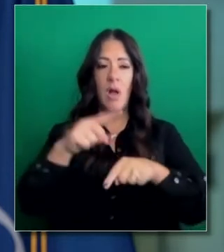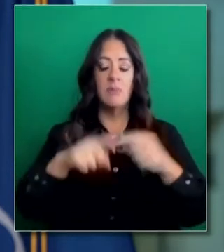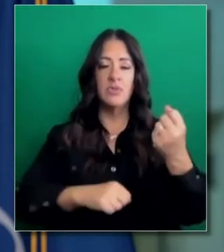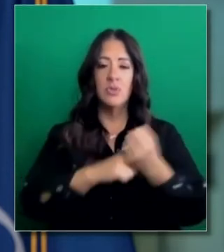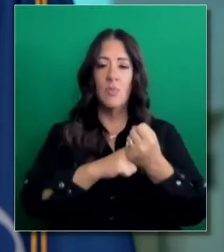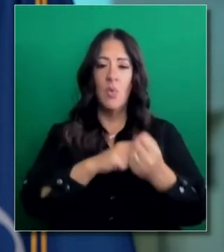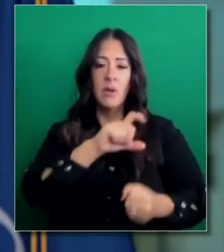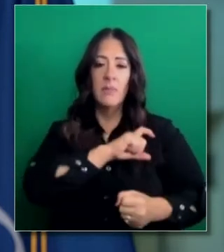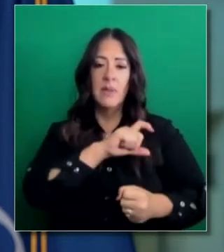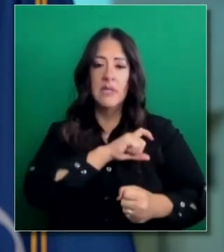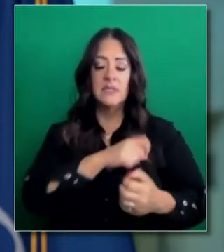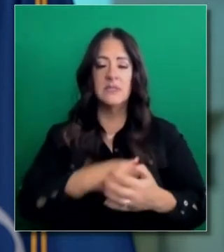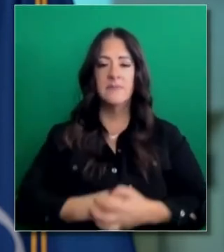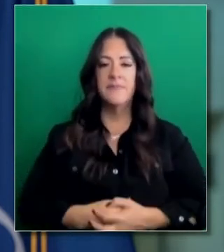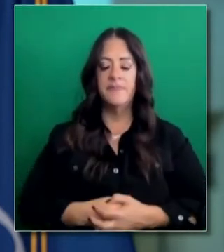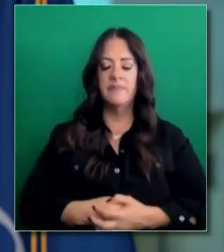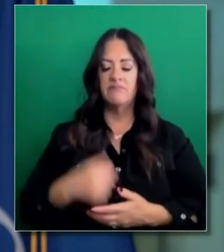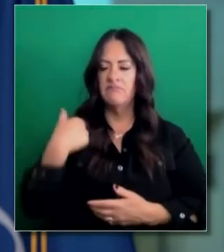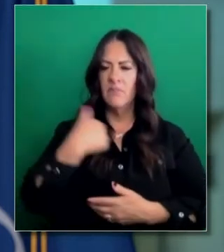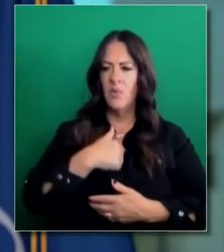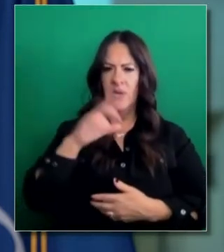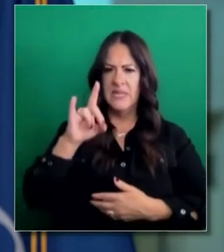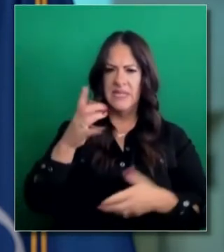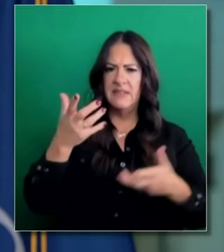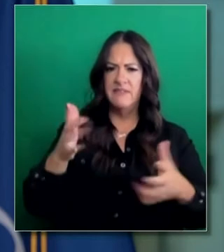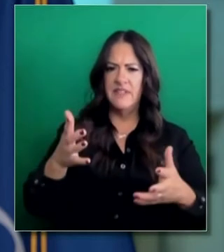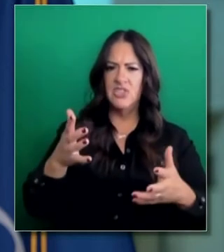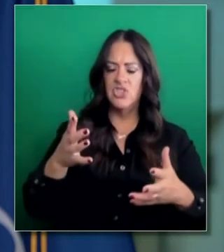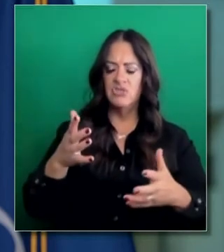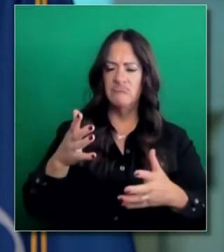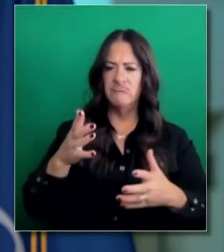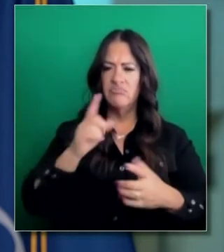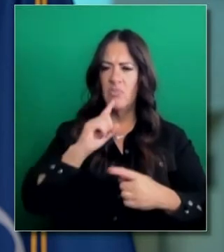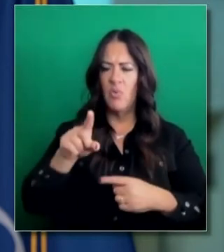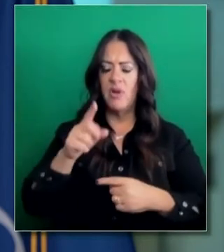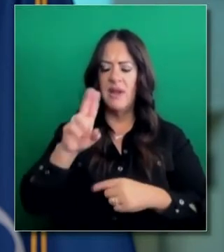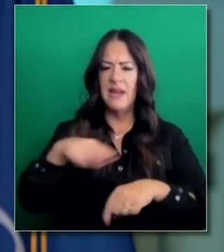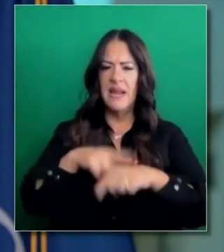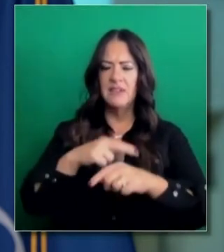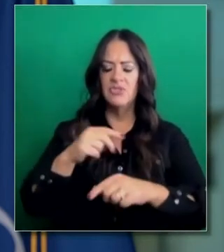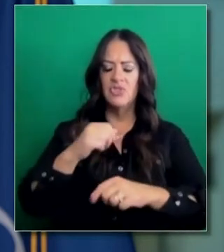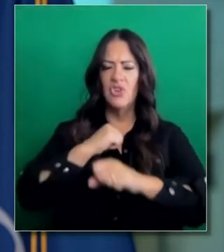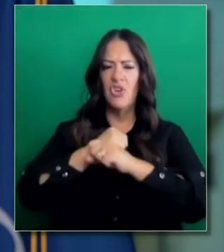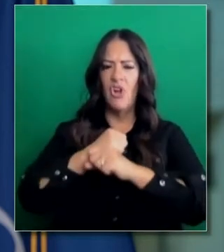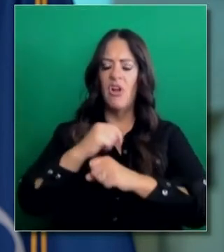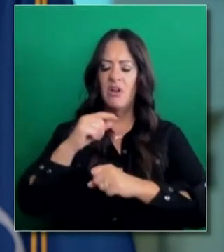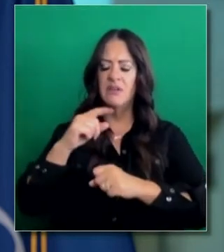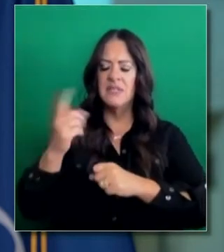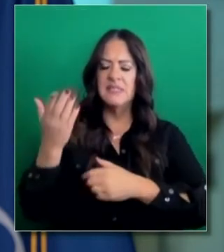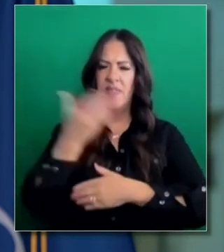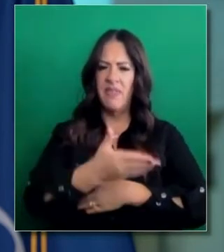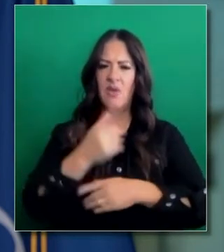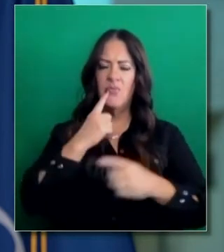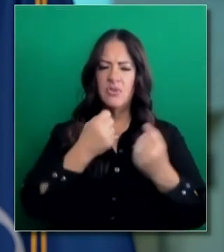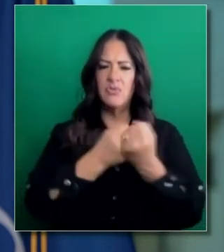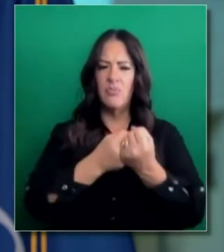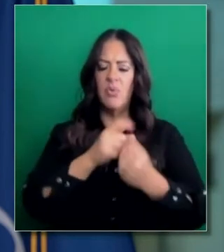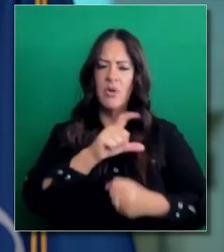3 lo segundo la respuesta es evidente para el que ha estado en el capitolio que todos